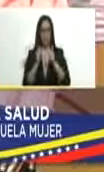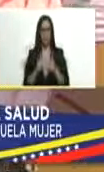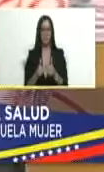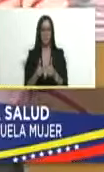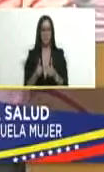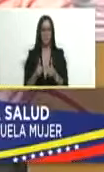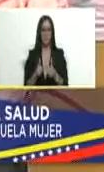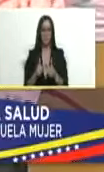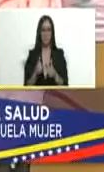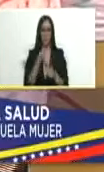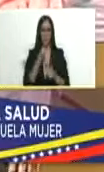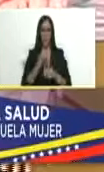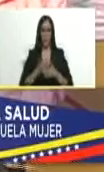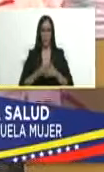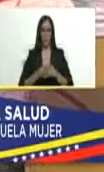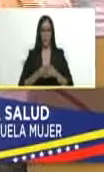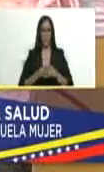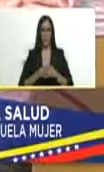Y bueno,